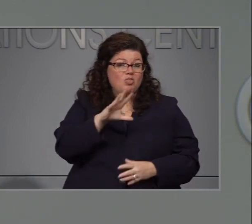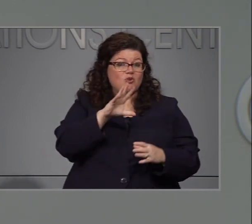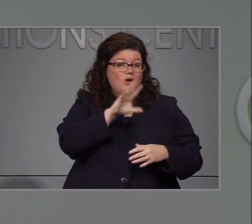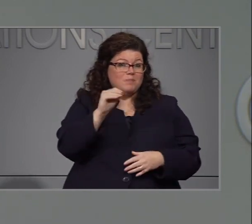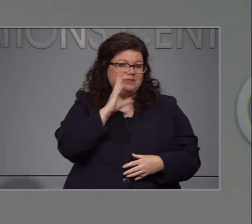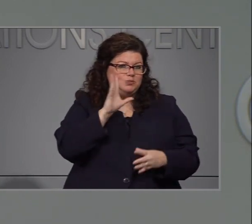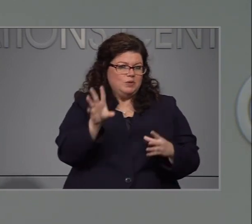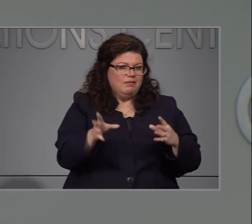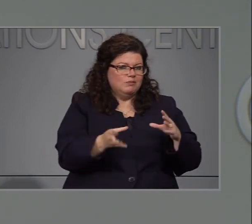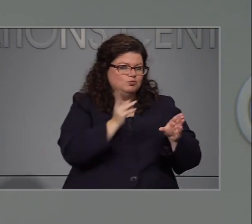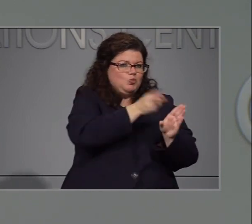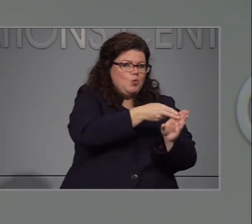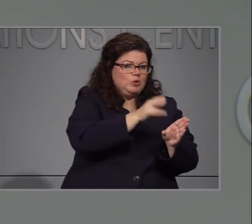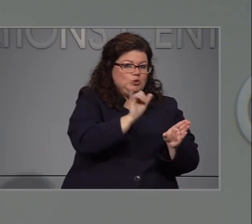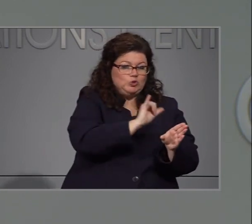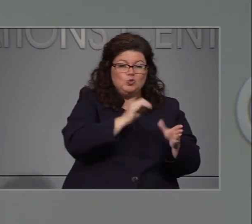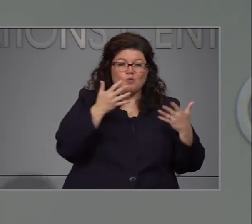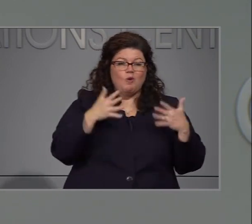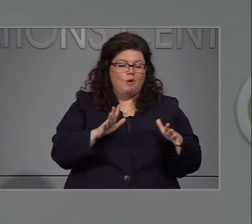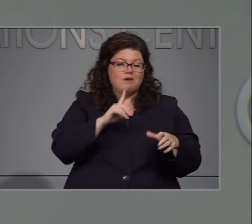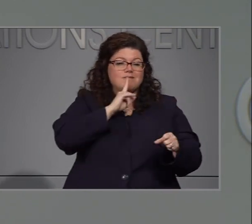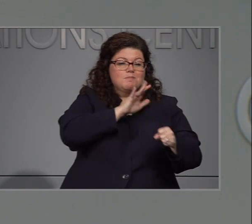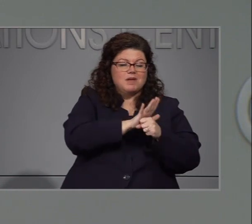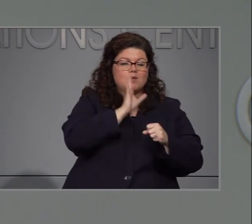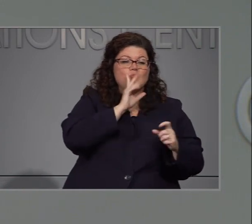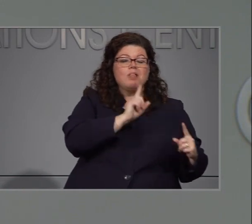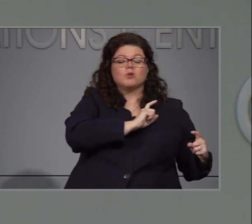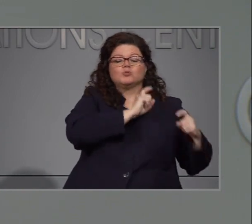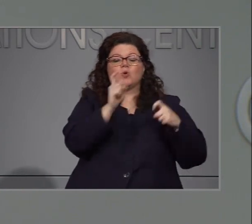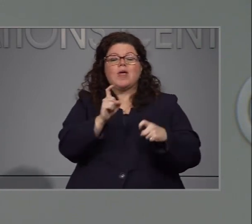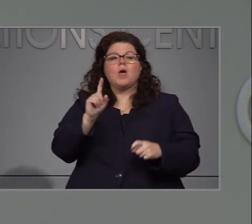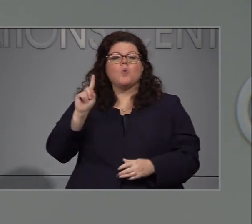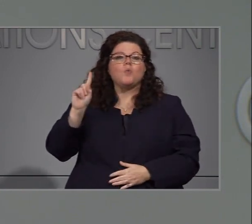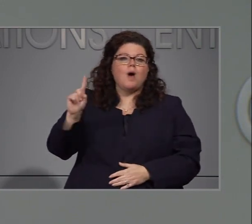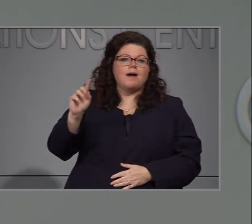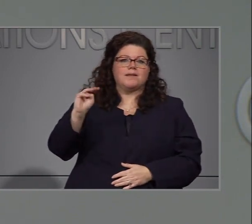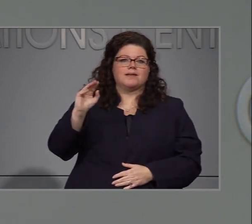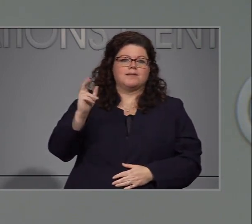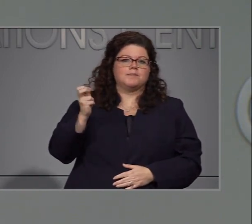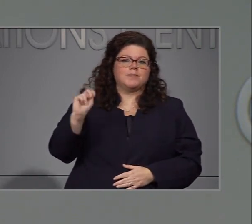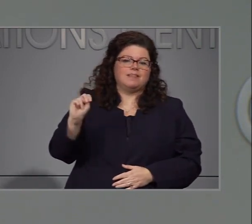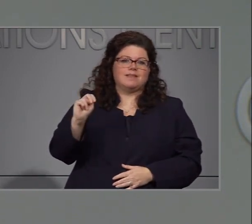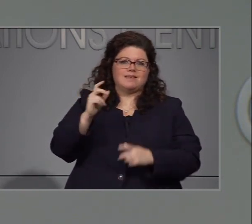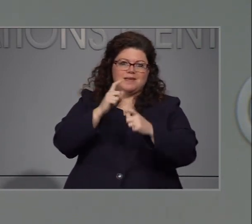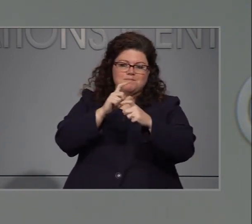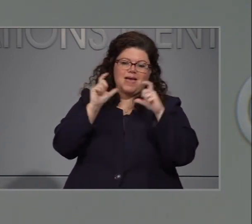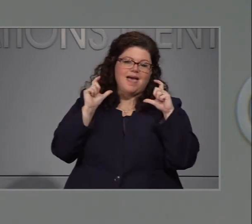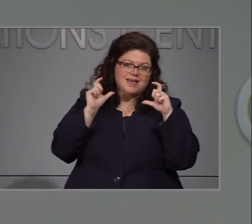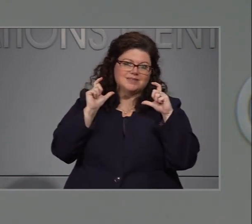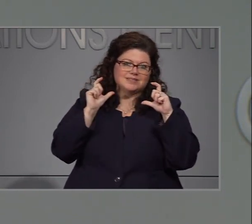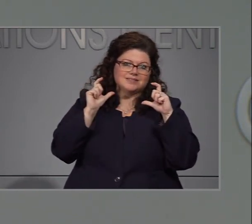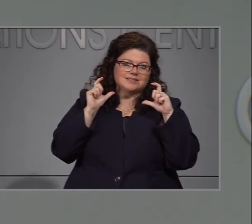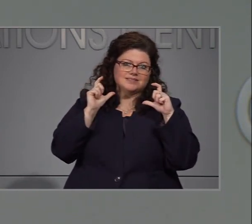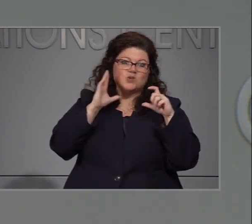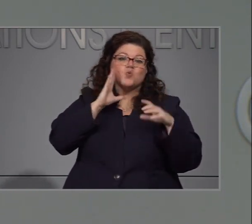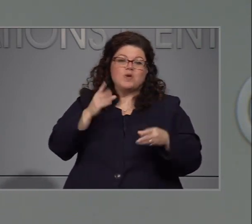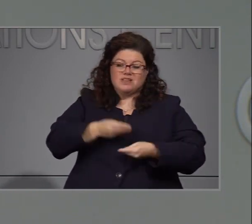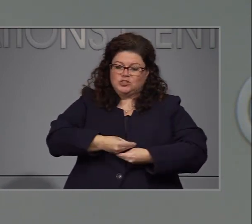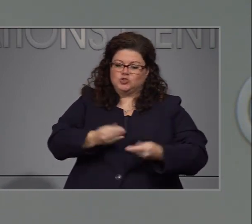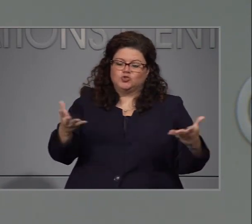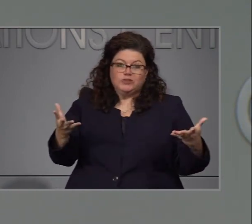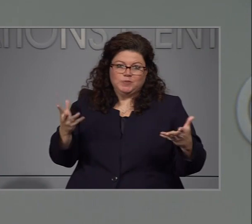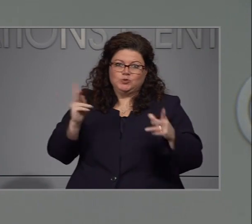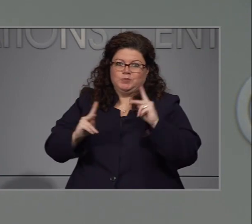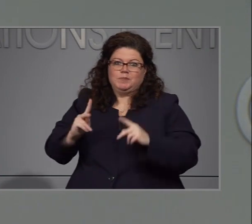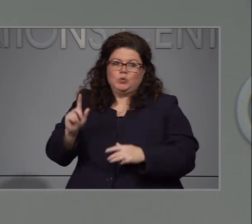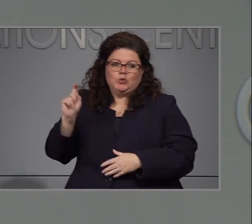siguientes semanas, se han comprometido colectivamente a donar 1 millón de cubrebocas a esta causa. Y estas van a